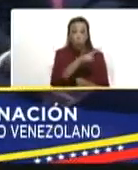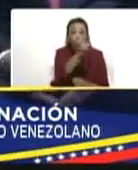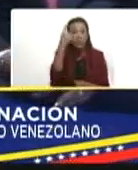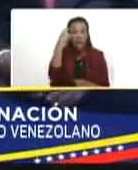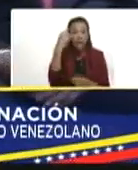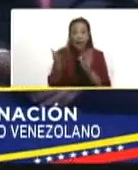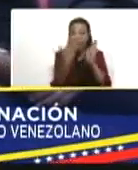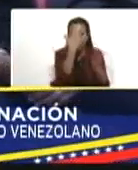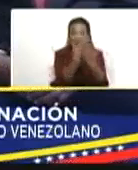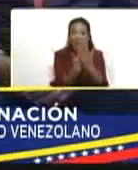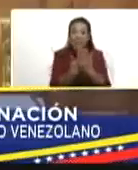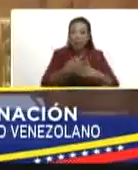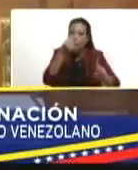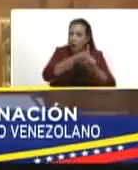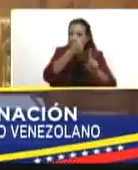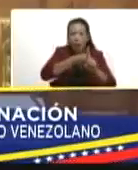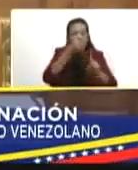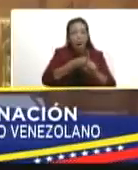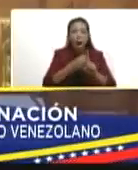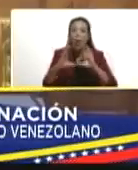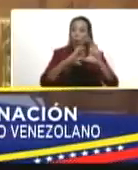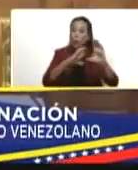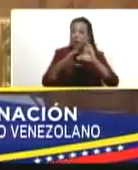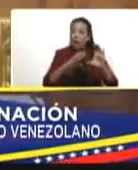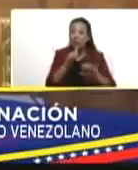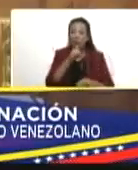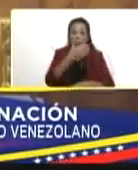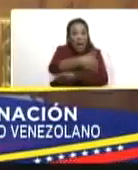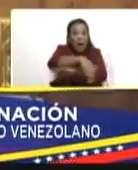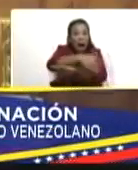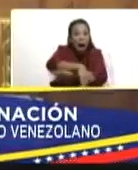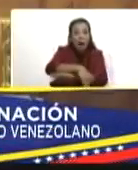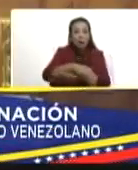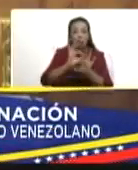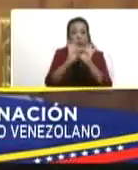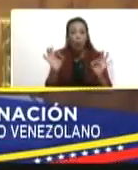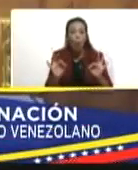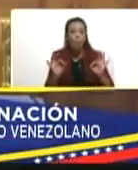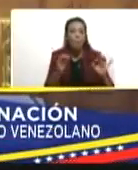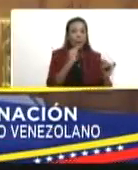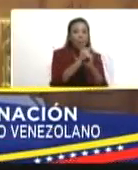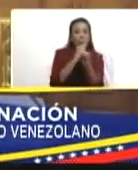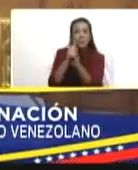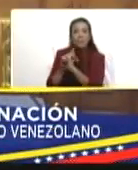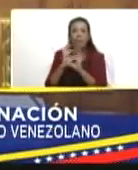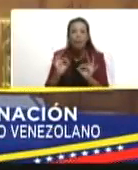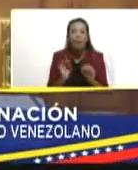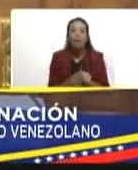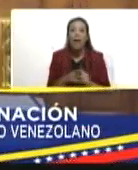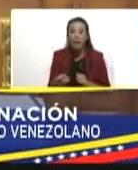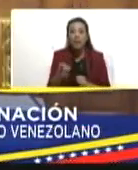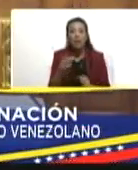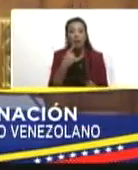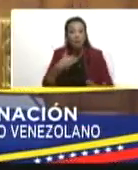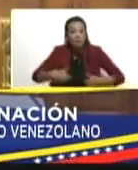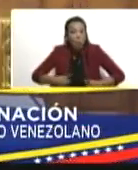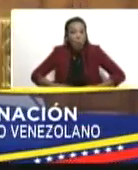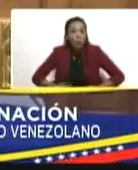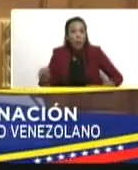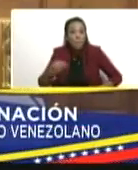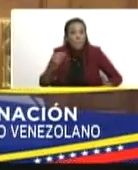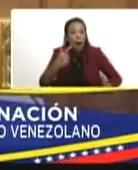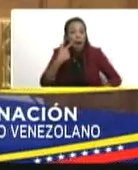están al frente de la Batalla comunicacional de calle mediática en redes hay que hacer un esfuerzo